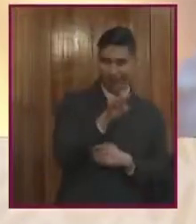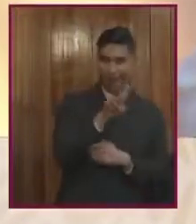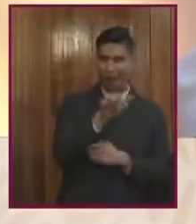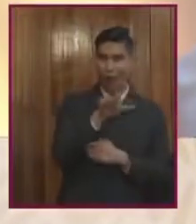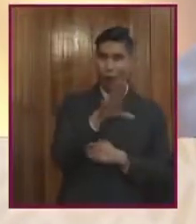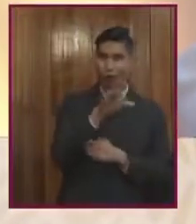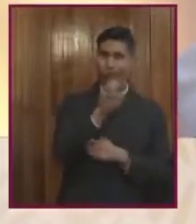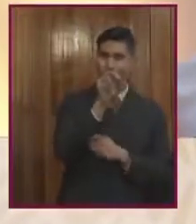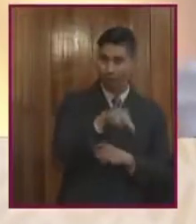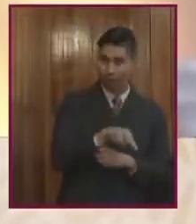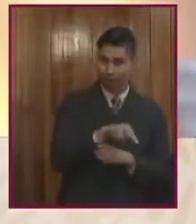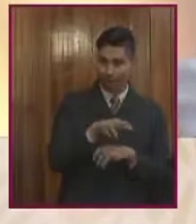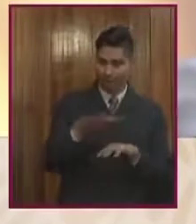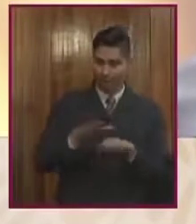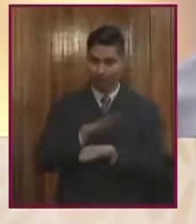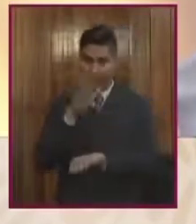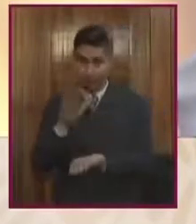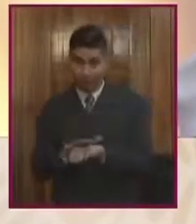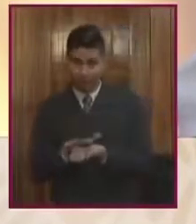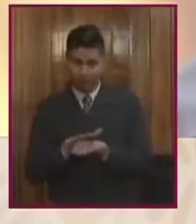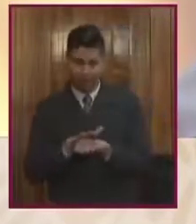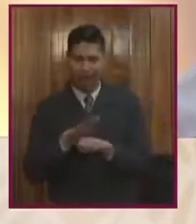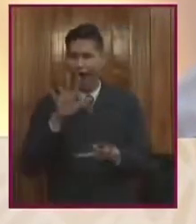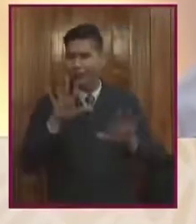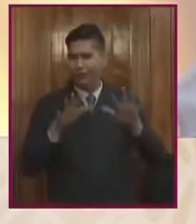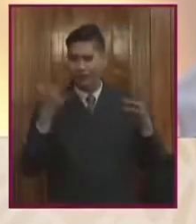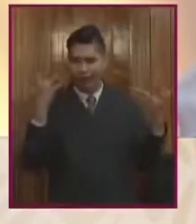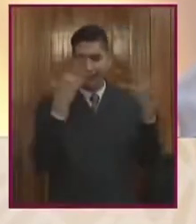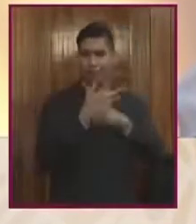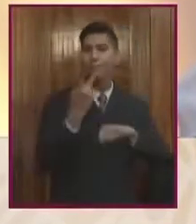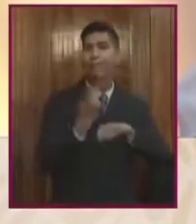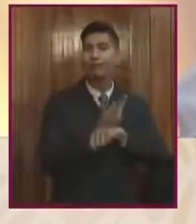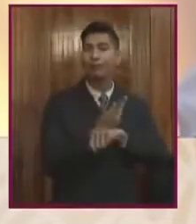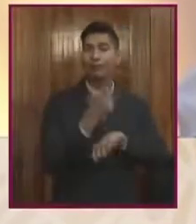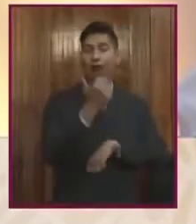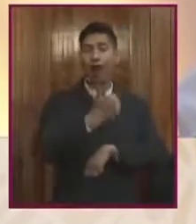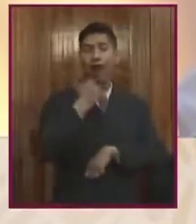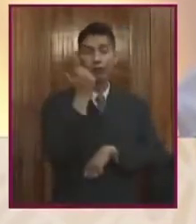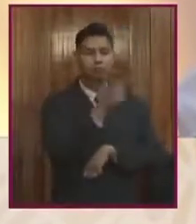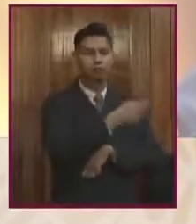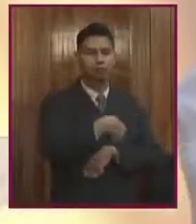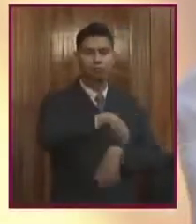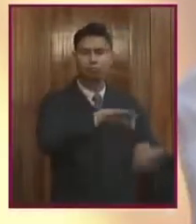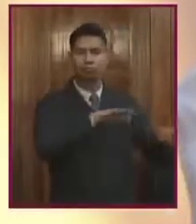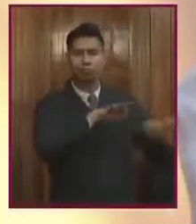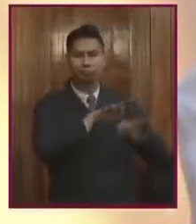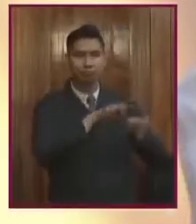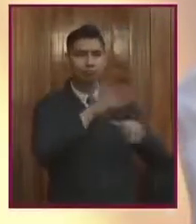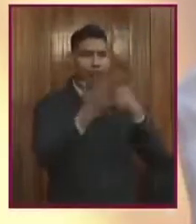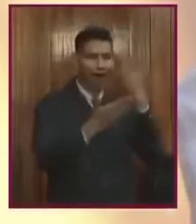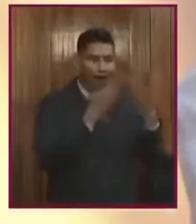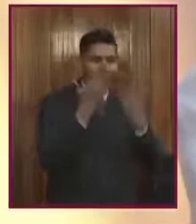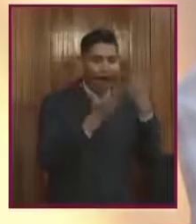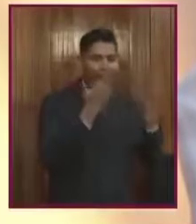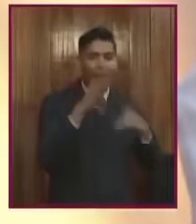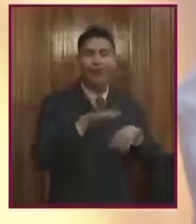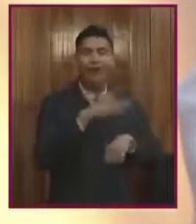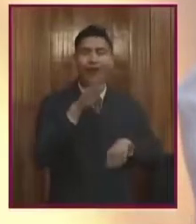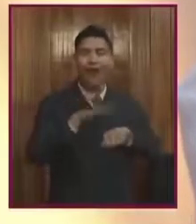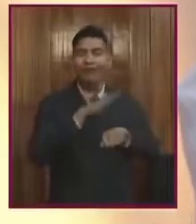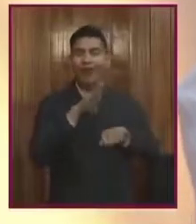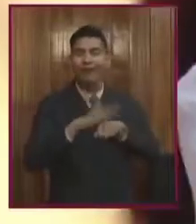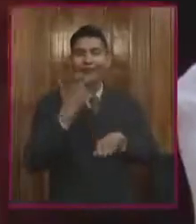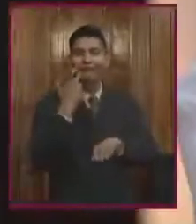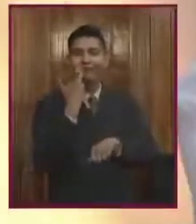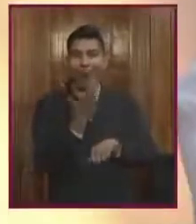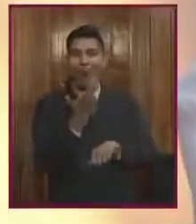alumnos solo trabajen para obtener una calificación y no se preocupen de su proceso de aprendizaje.